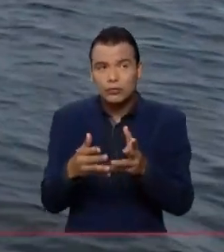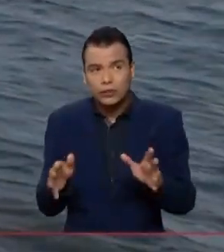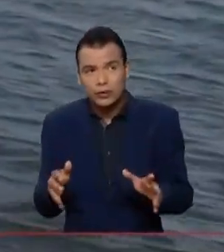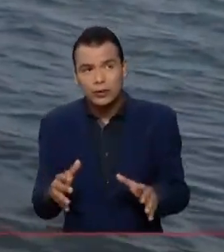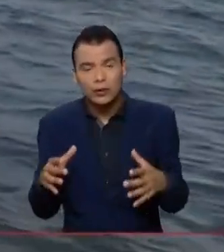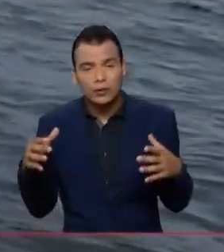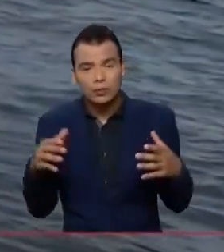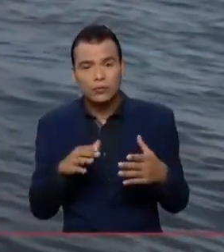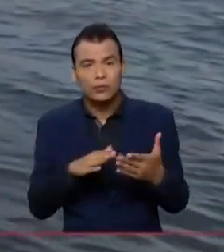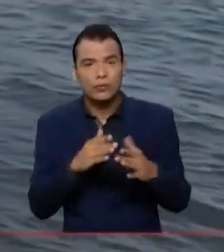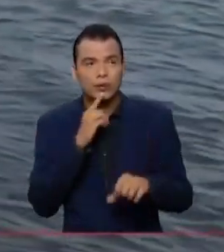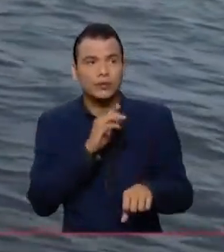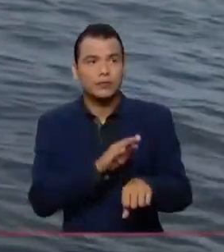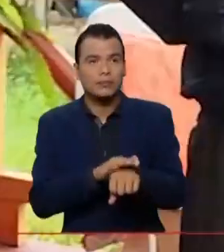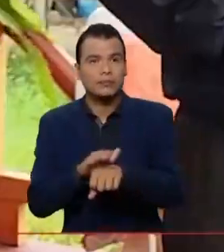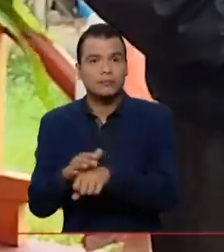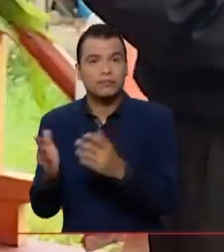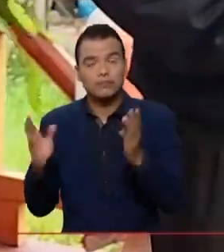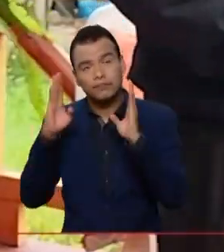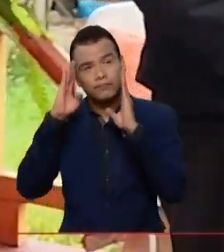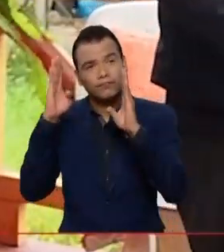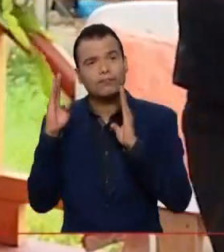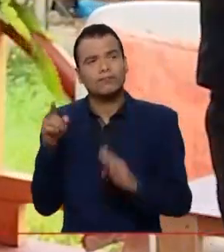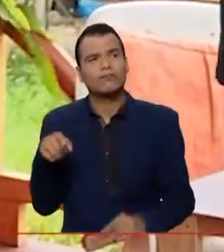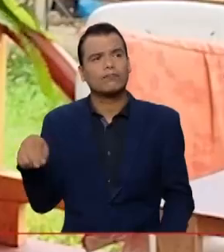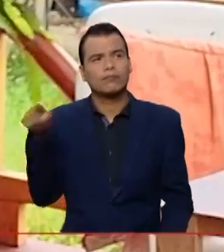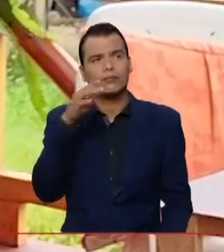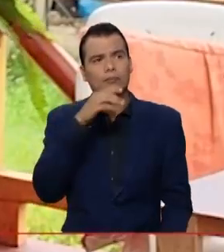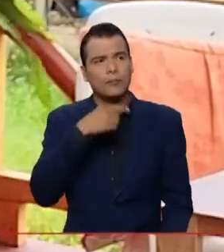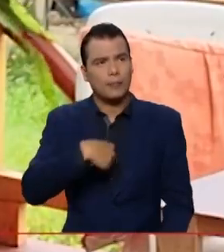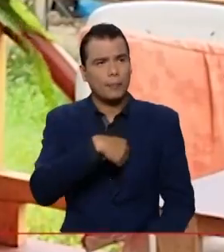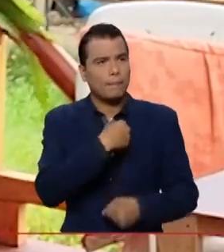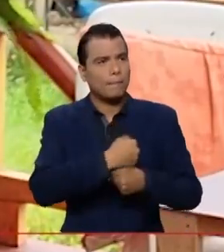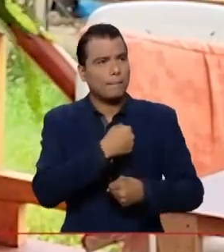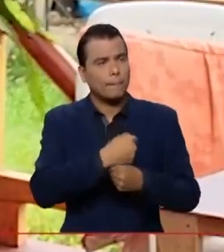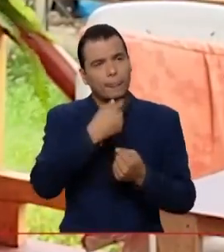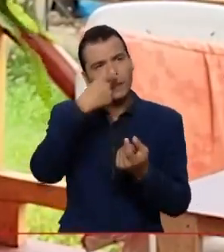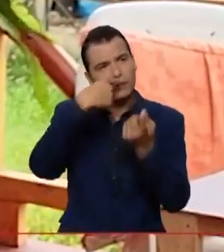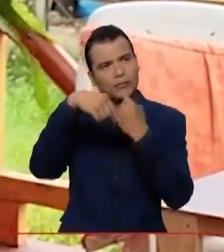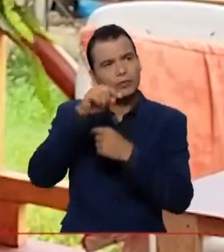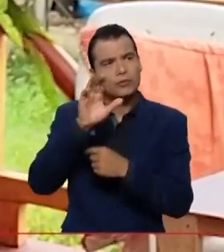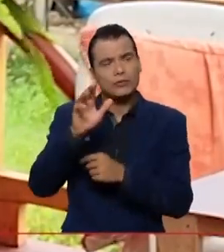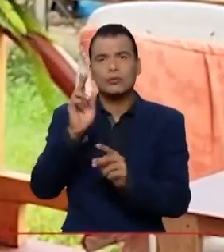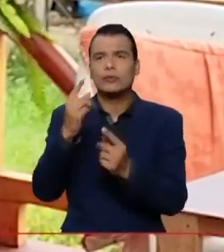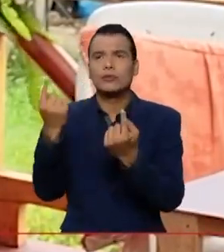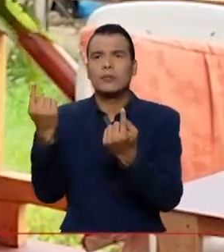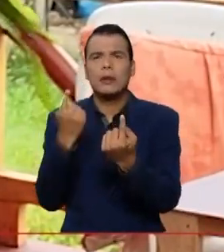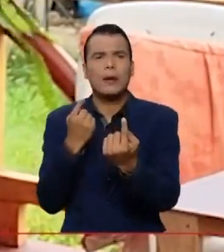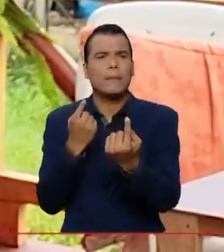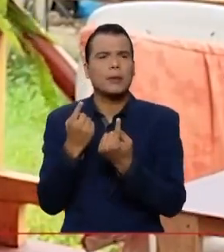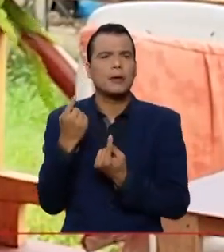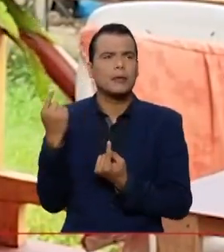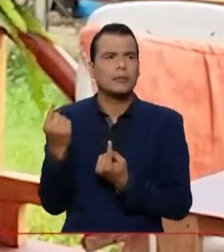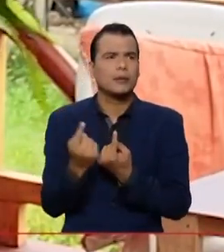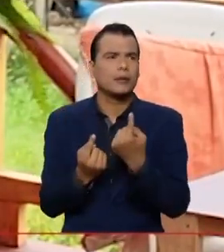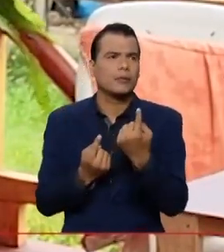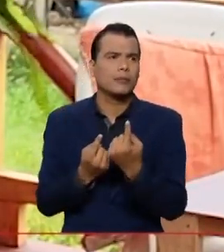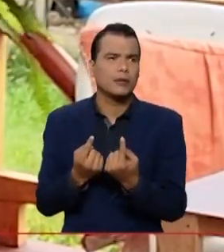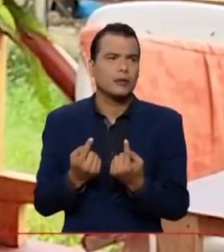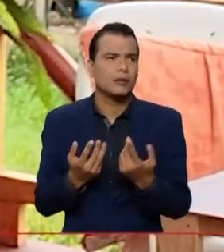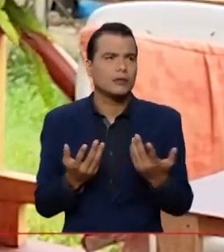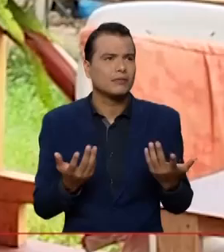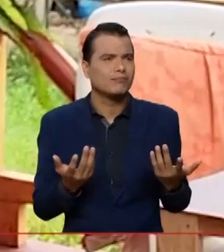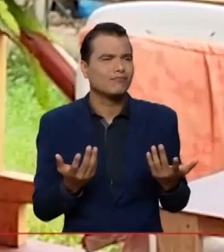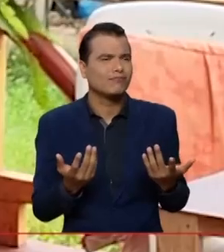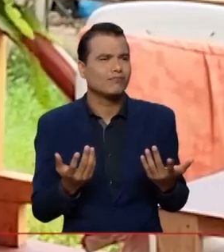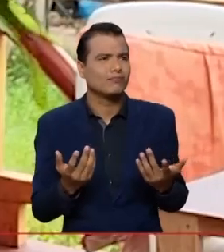ellos aseguran que nadie los ha escuchado. Nosotros vivimos del turismo, pero los turistas que vienen aquí se han quejado de